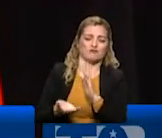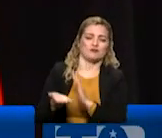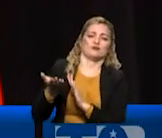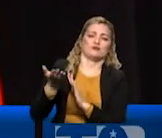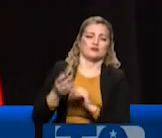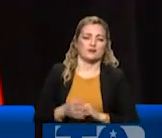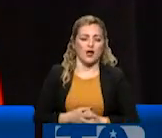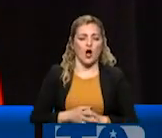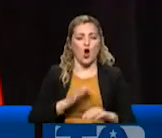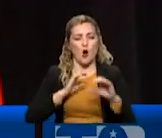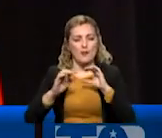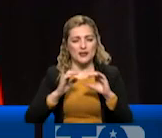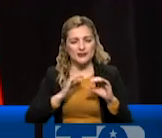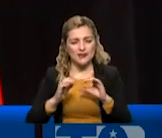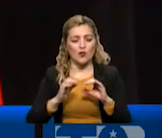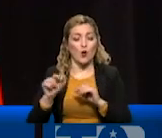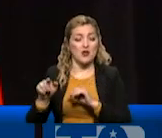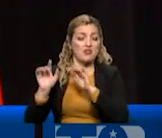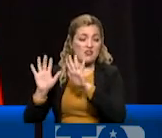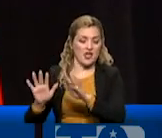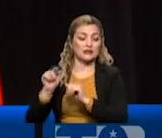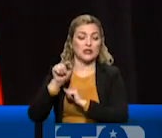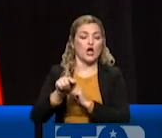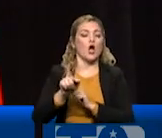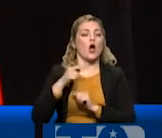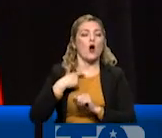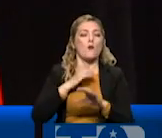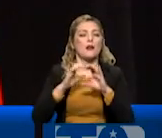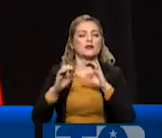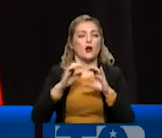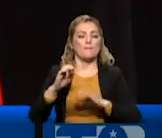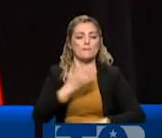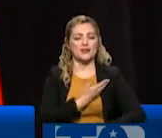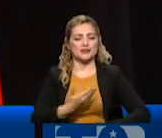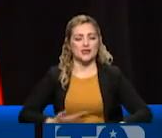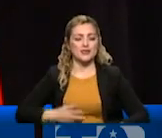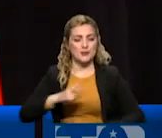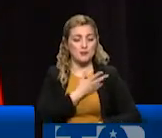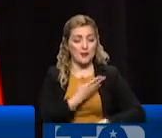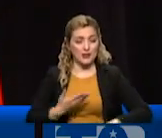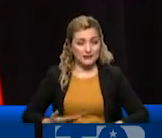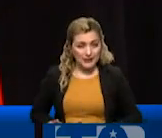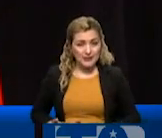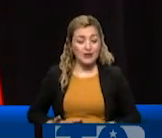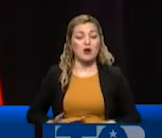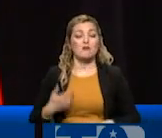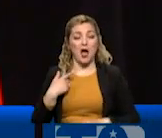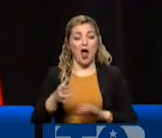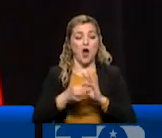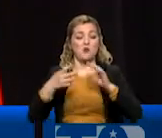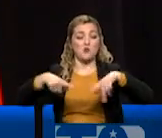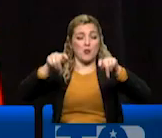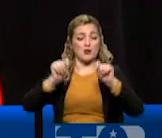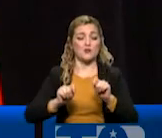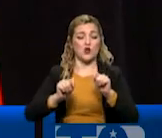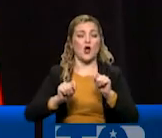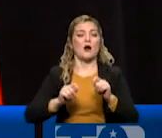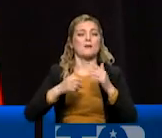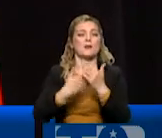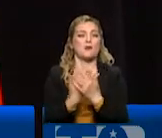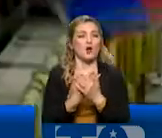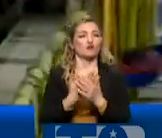firmamos el convenio para que obtengan los primeros 300 buses eléctricos circulando por la